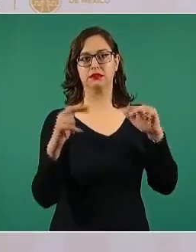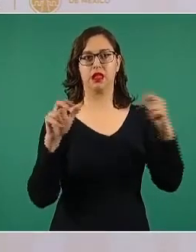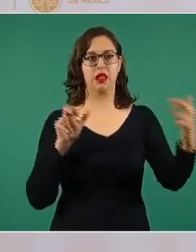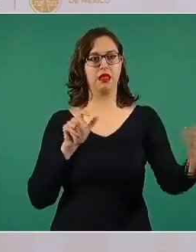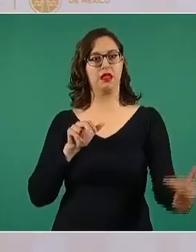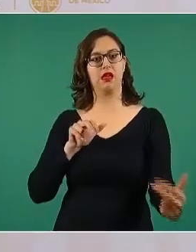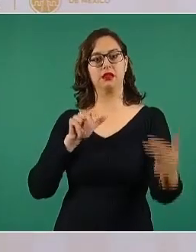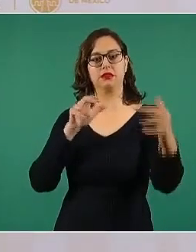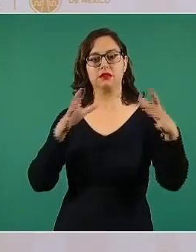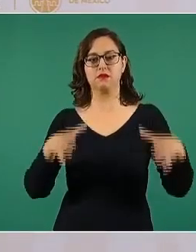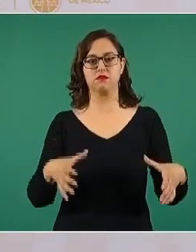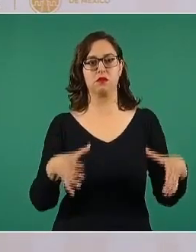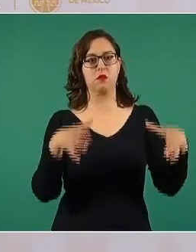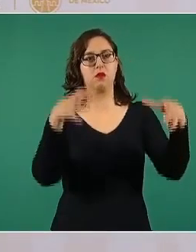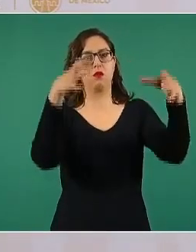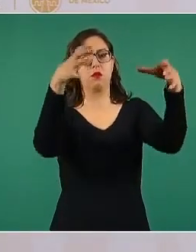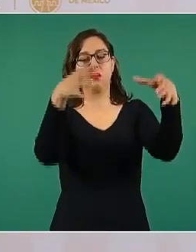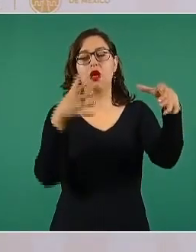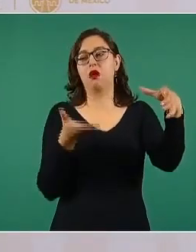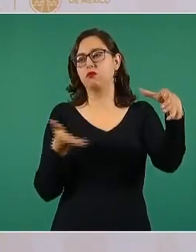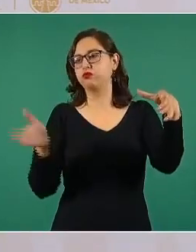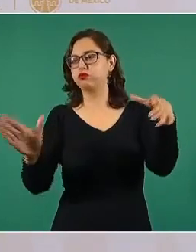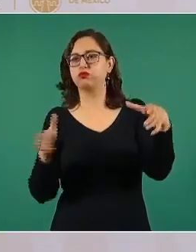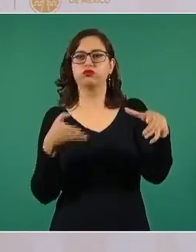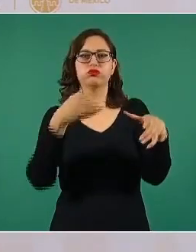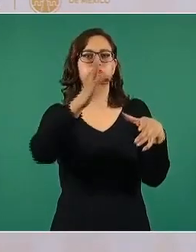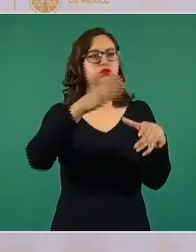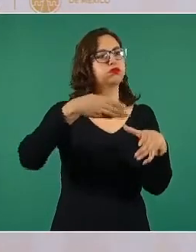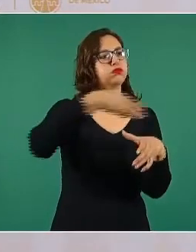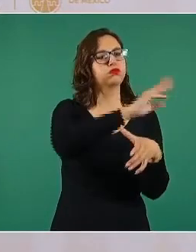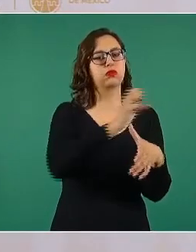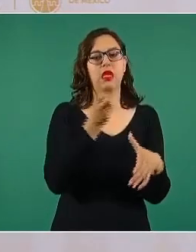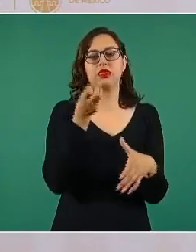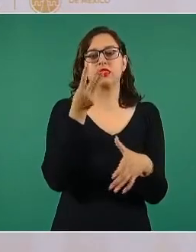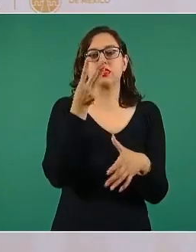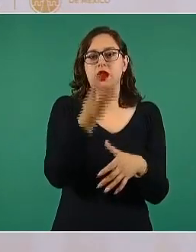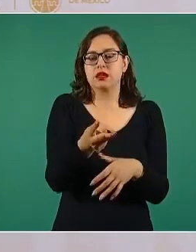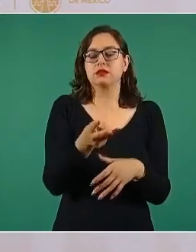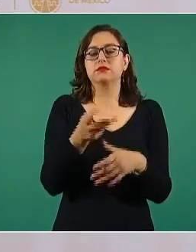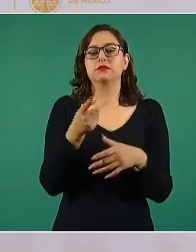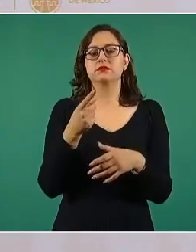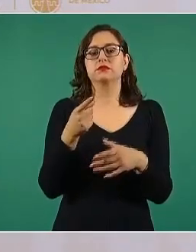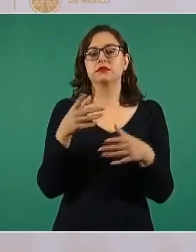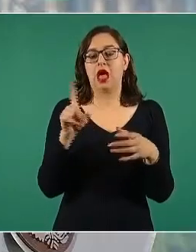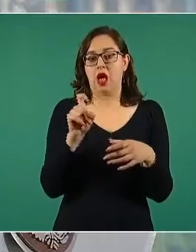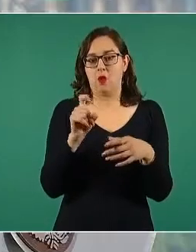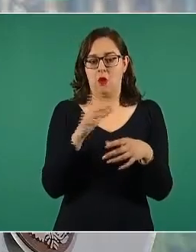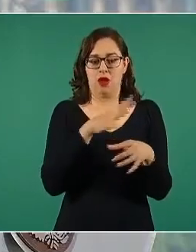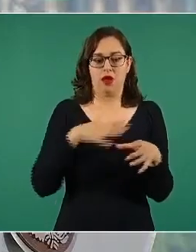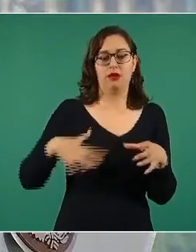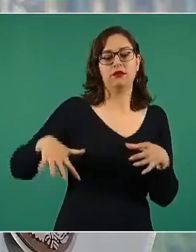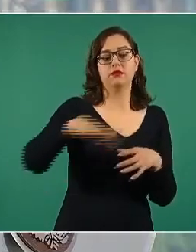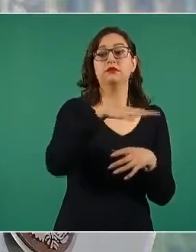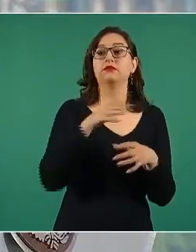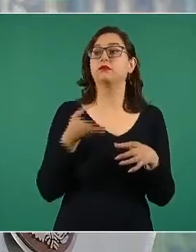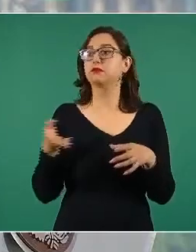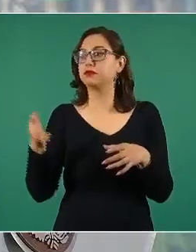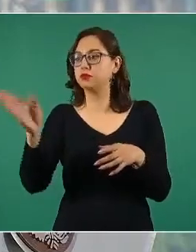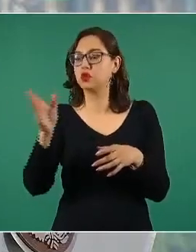él partían las tres grandes calzadas que a su vez comunicaban la ciudad con tierra firme. Hacia el sur,